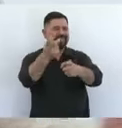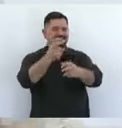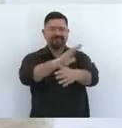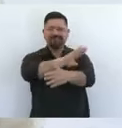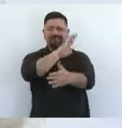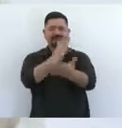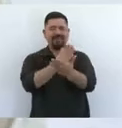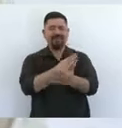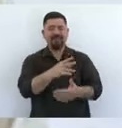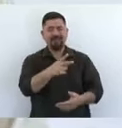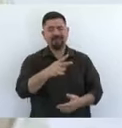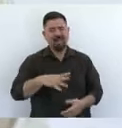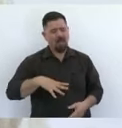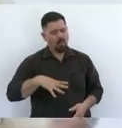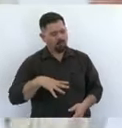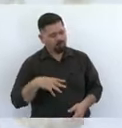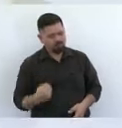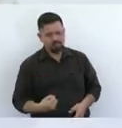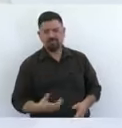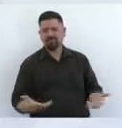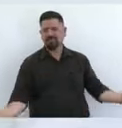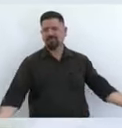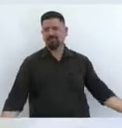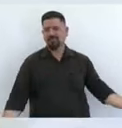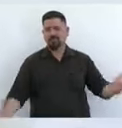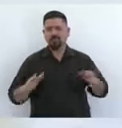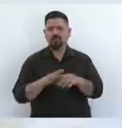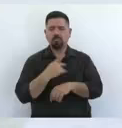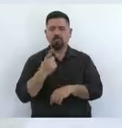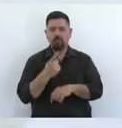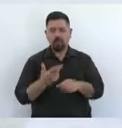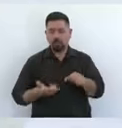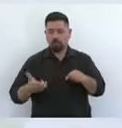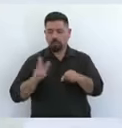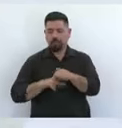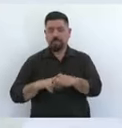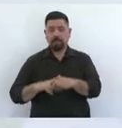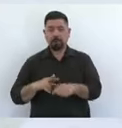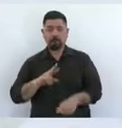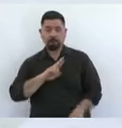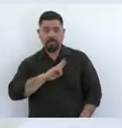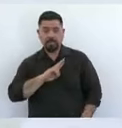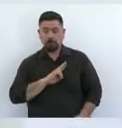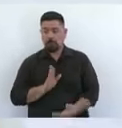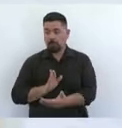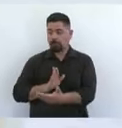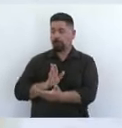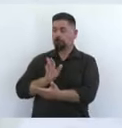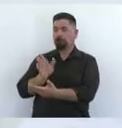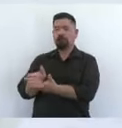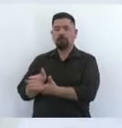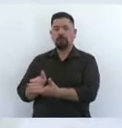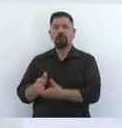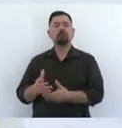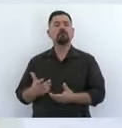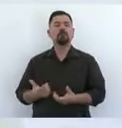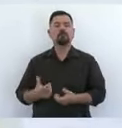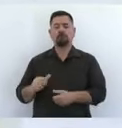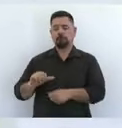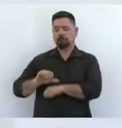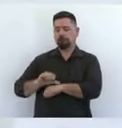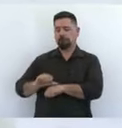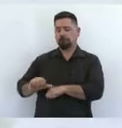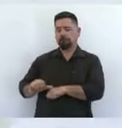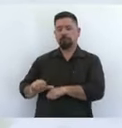porque era un abuso. Iban a clínicas privadas y